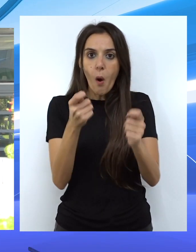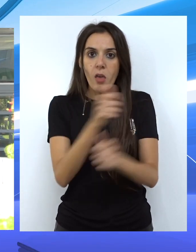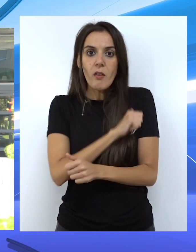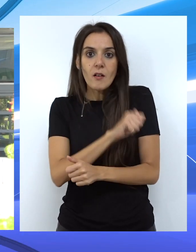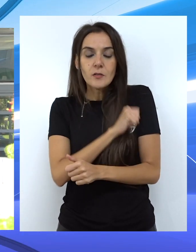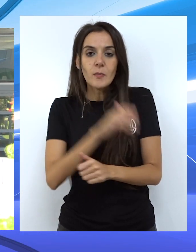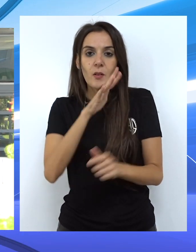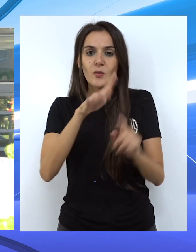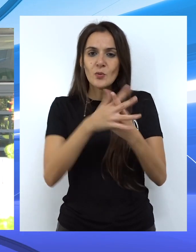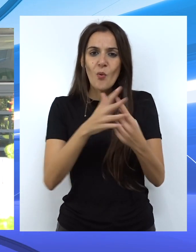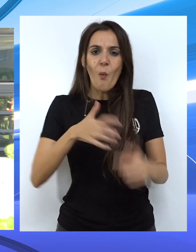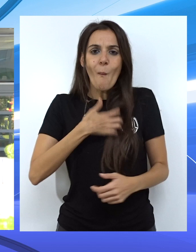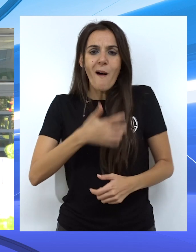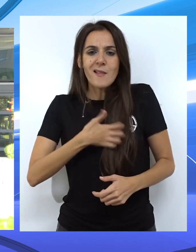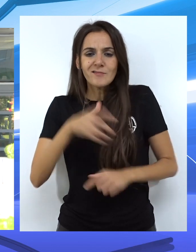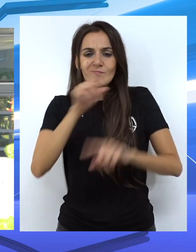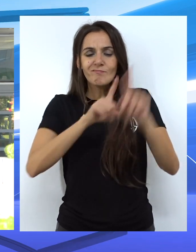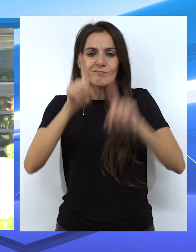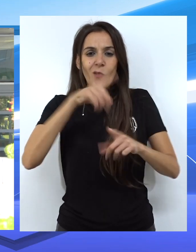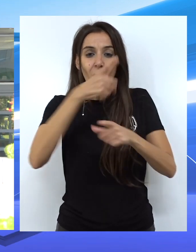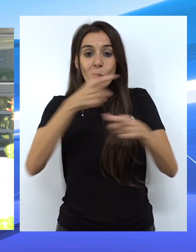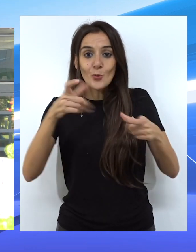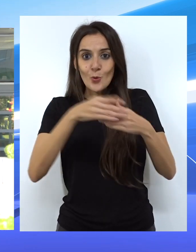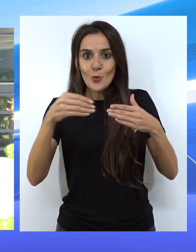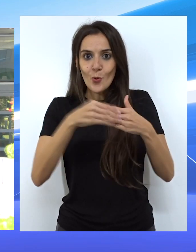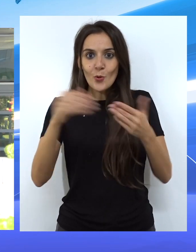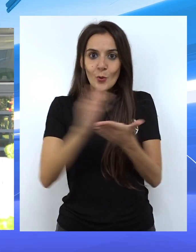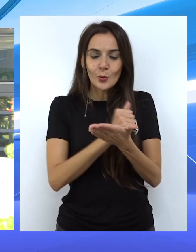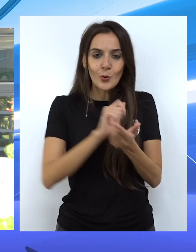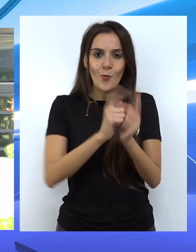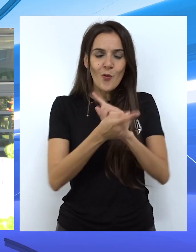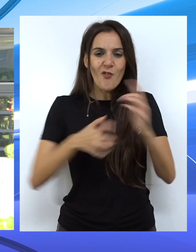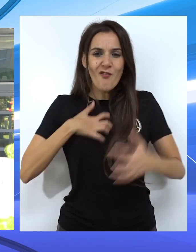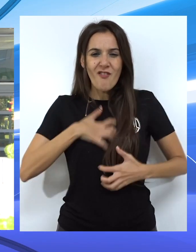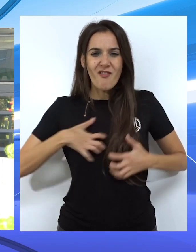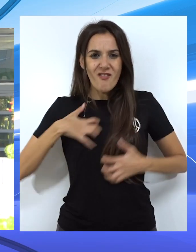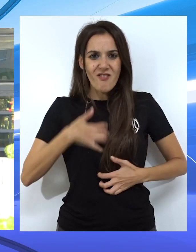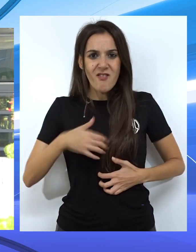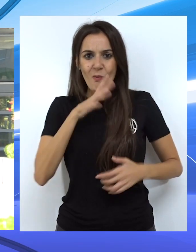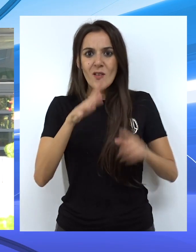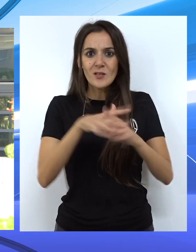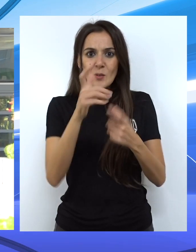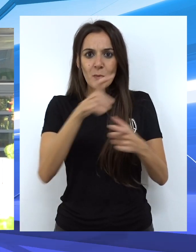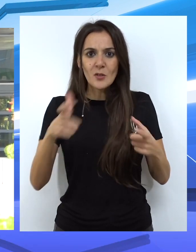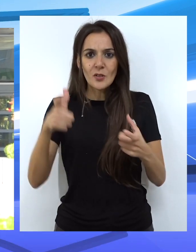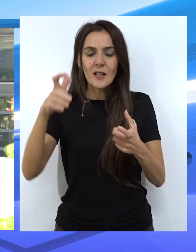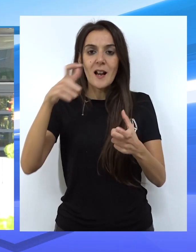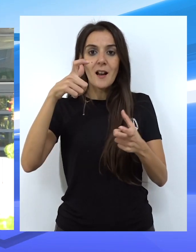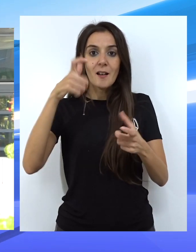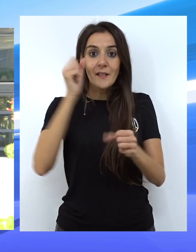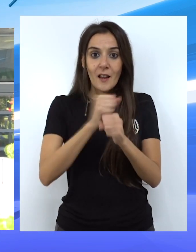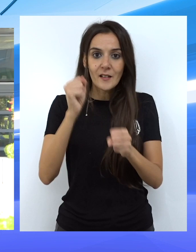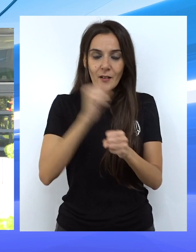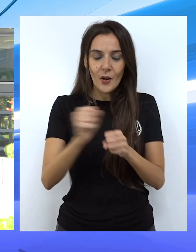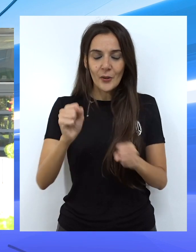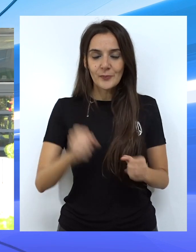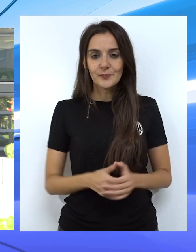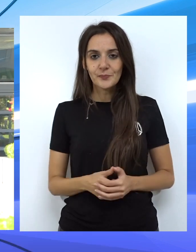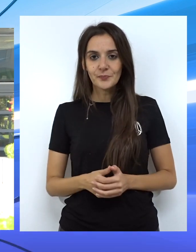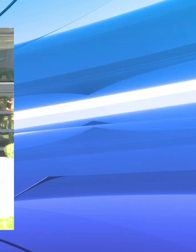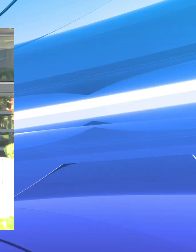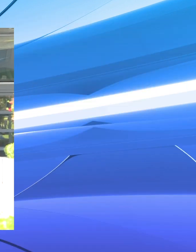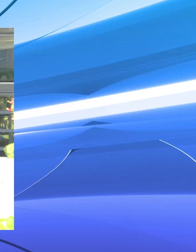lo que supone un malestar general en los pacientes que se convierten en agresividad el personal del centro